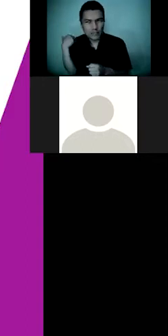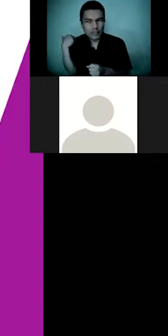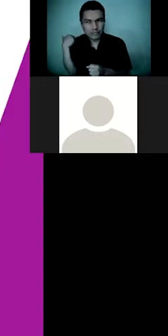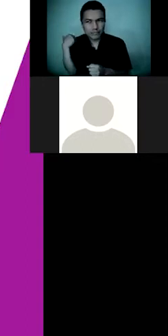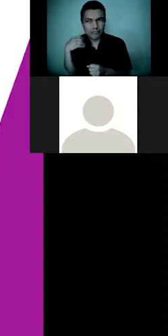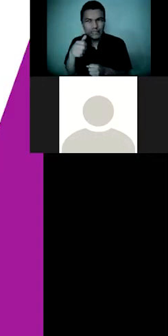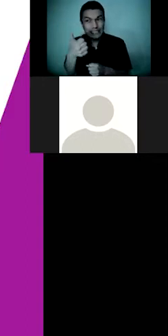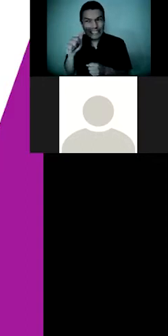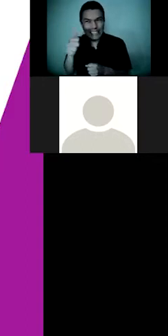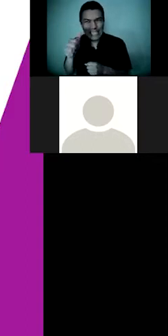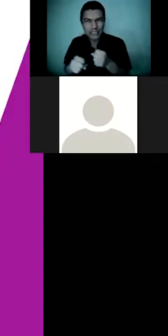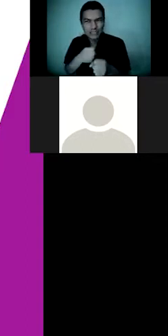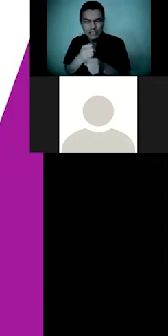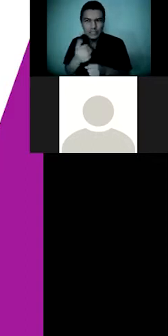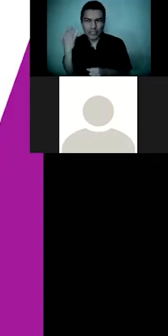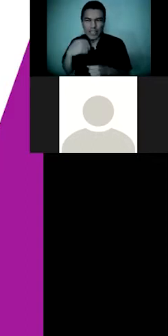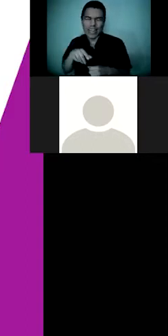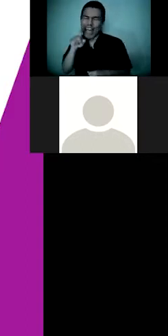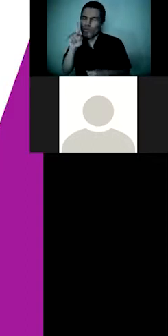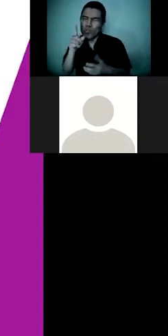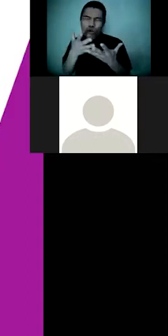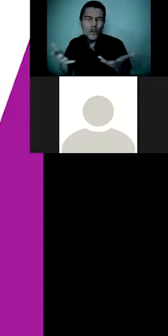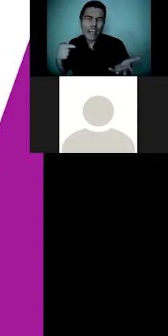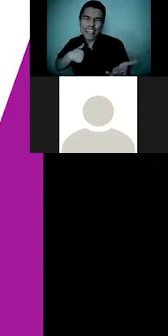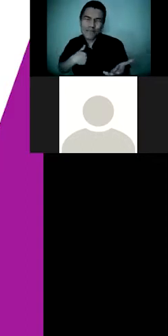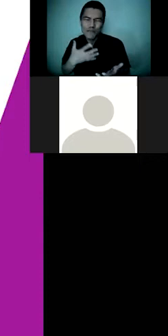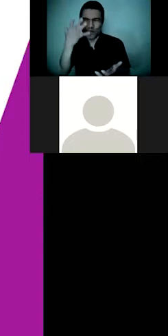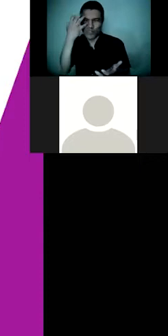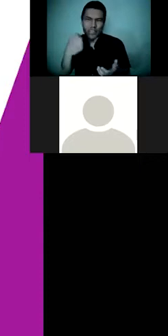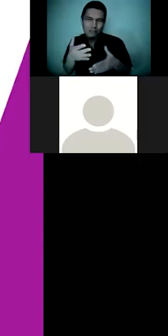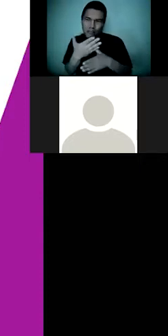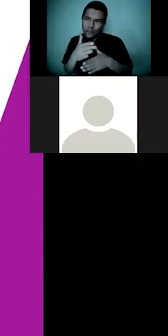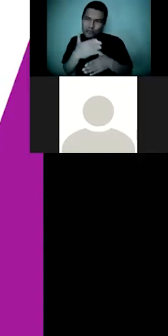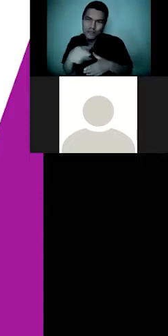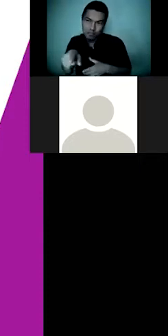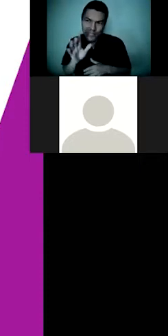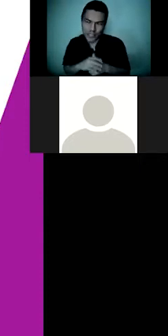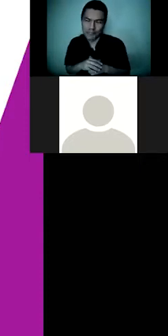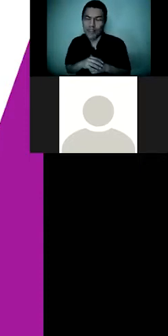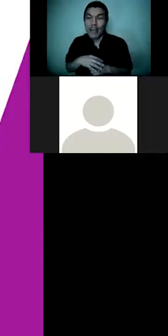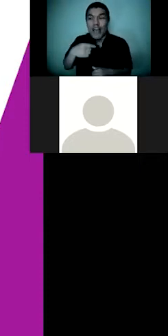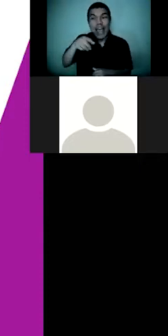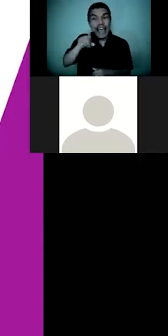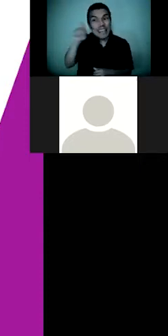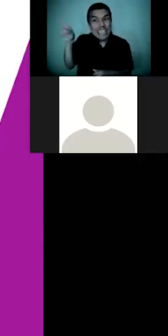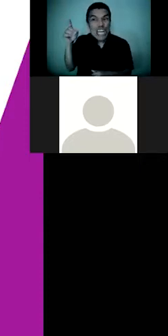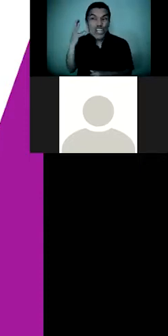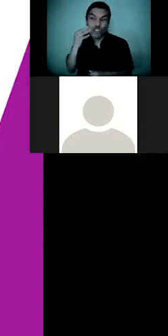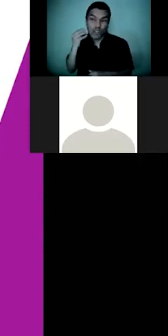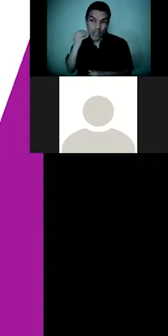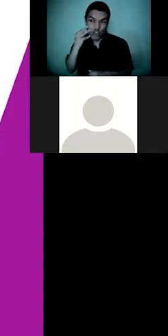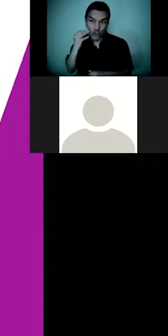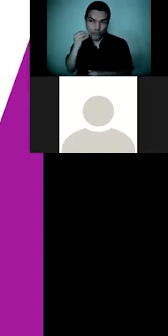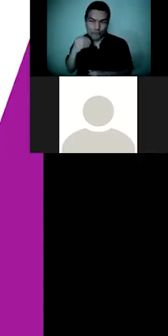10 años más o menos atrás. 10 años atrás, una cosa que yo me molestó muchísimo y lo comparto con